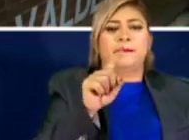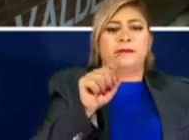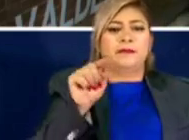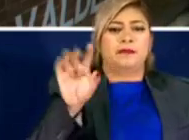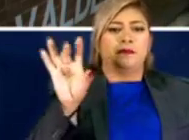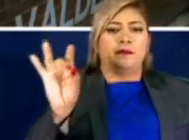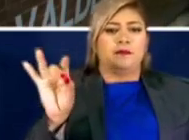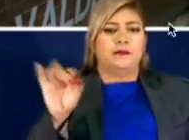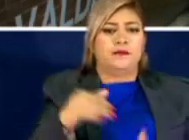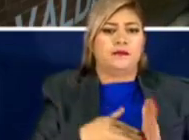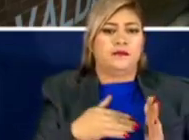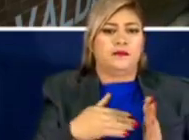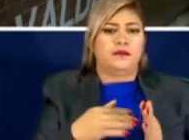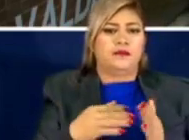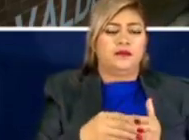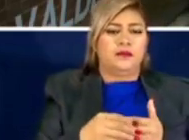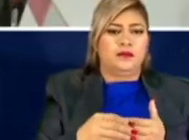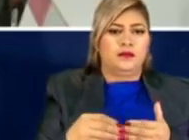millones de balboas.